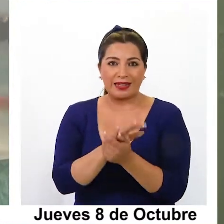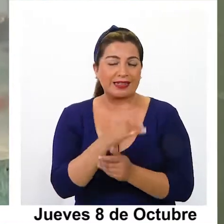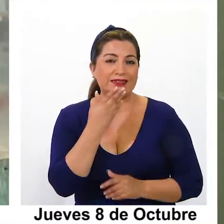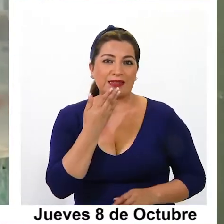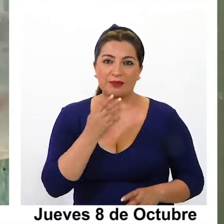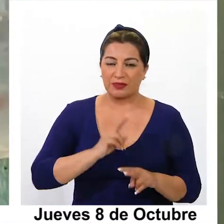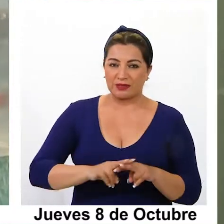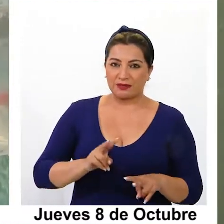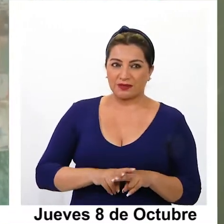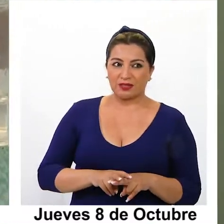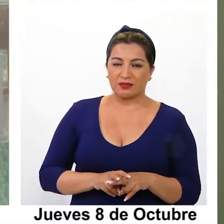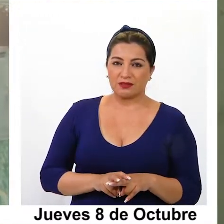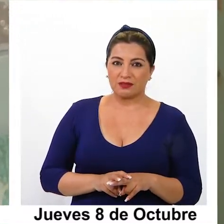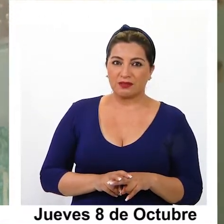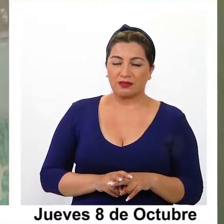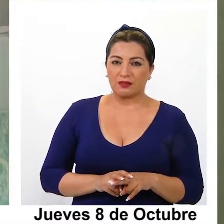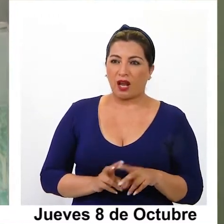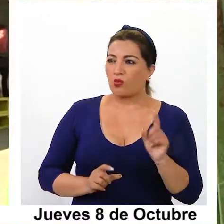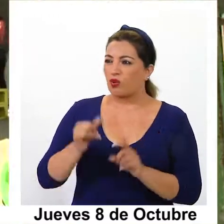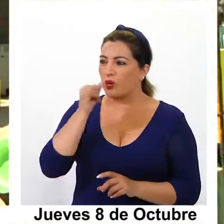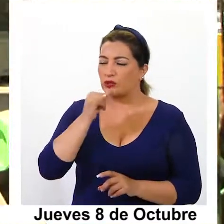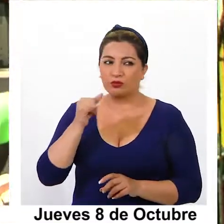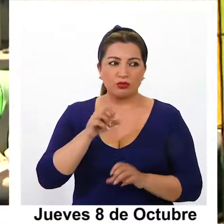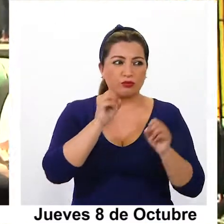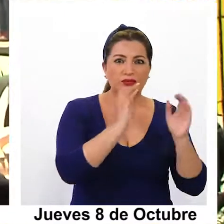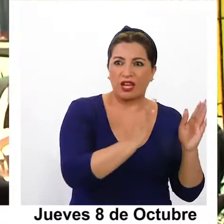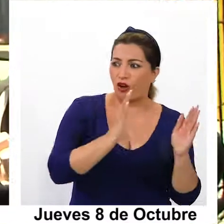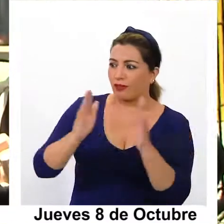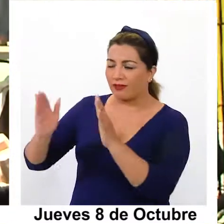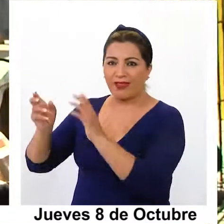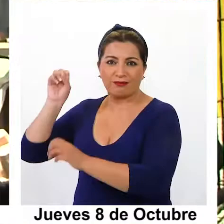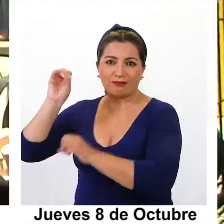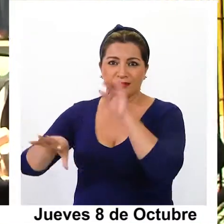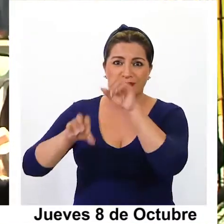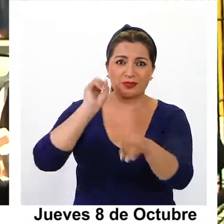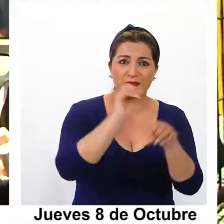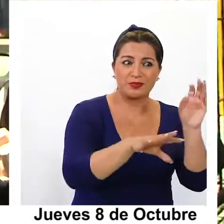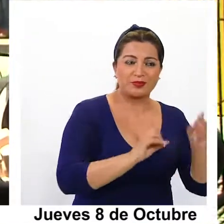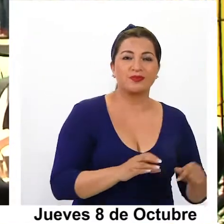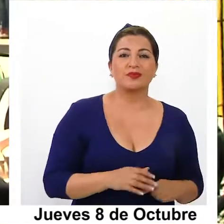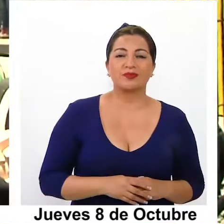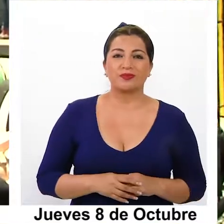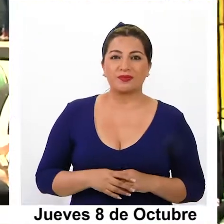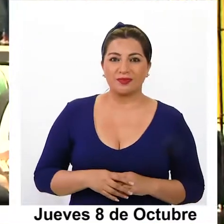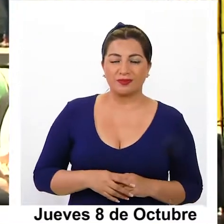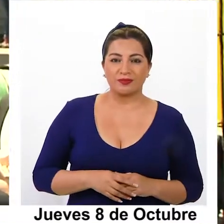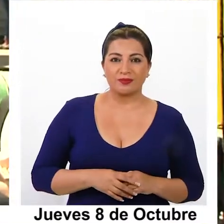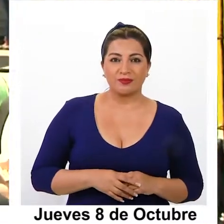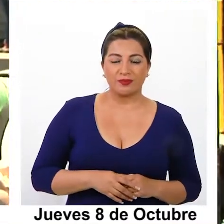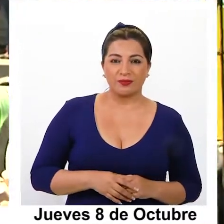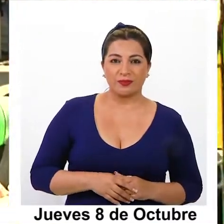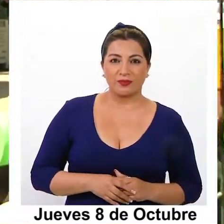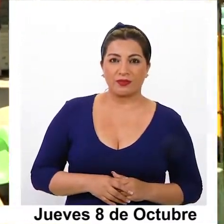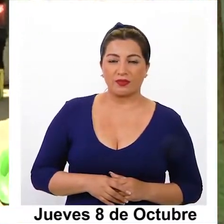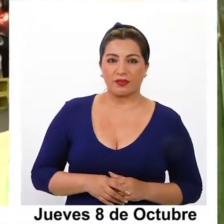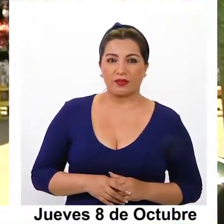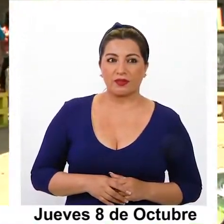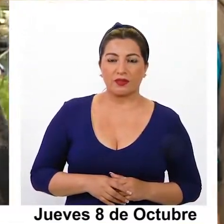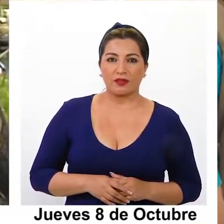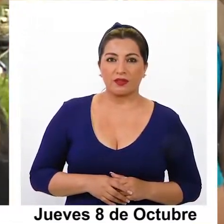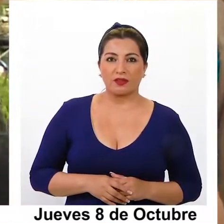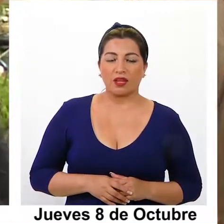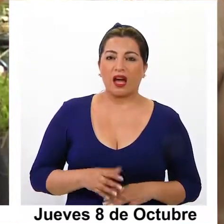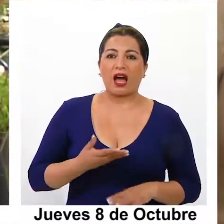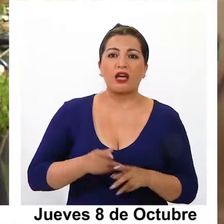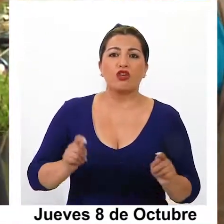se hace aquí a los residuos, me estaban contando aquí los administradores del punto limpio acá de Triciclo, que también ellos hacen